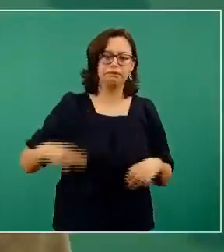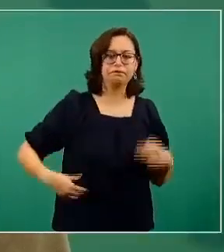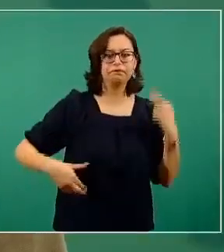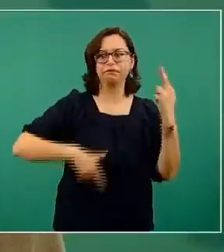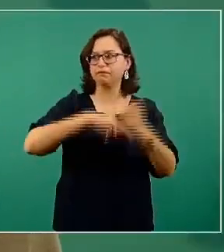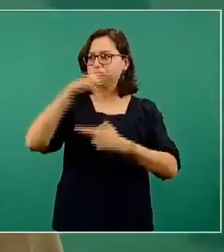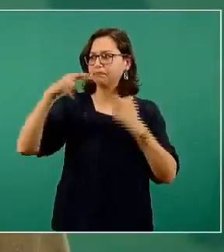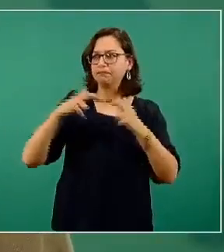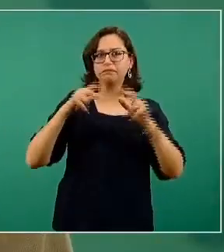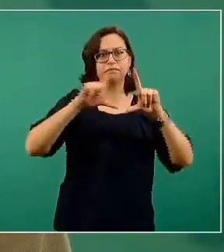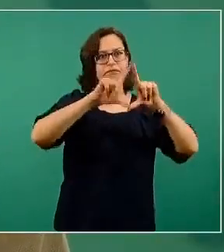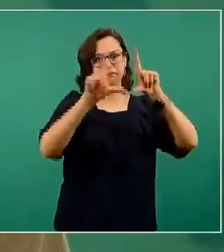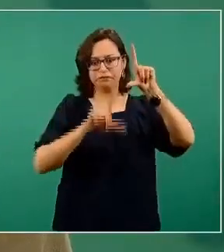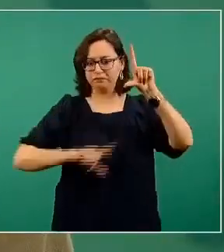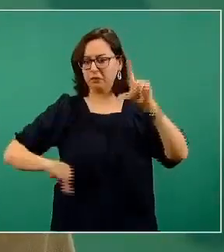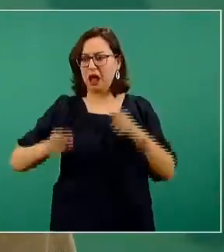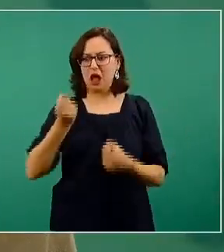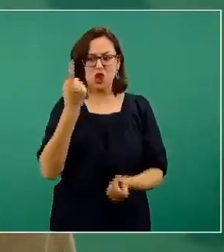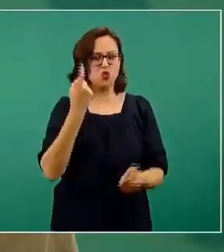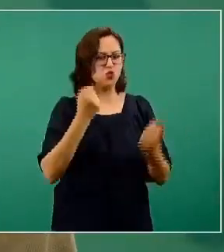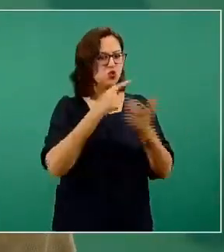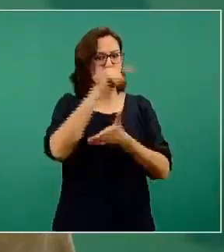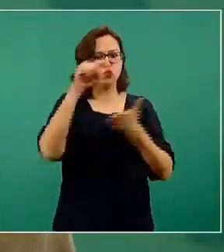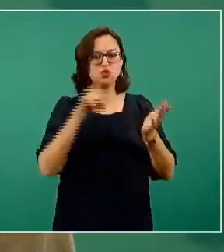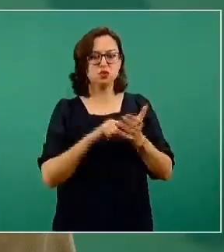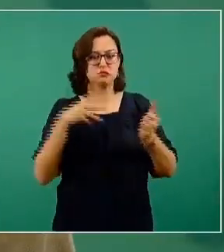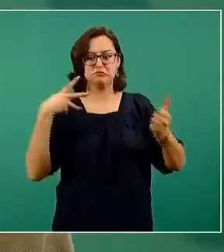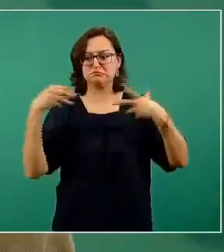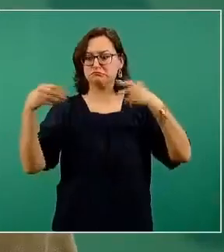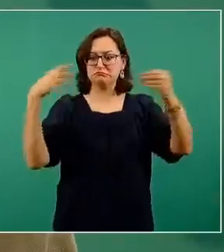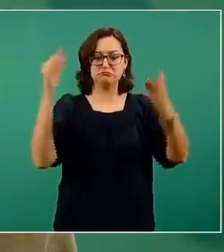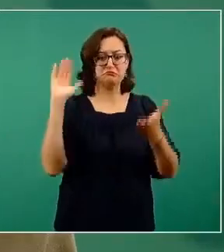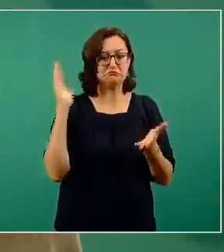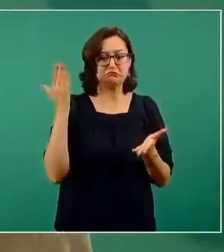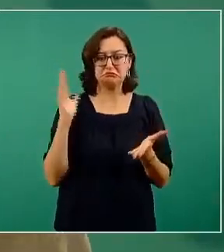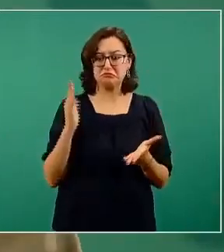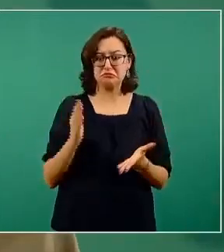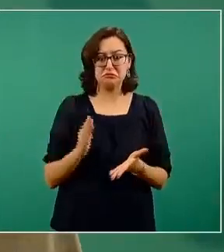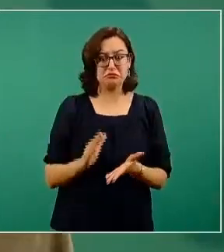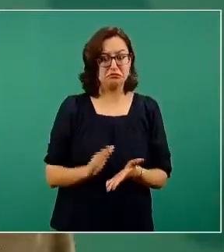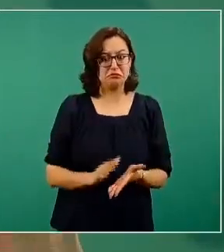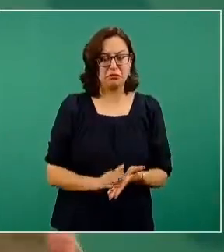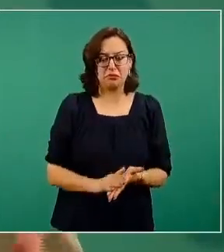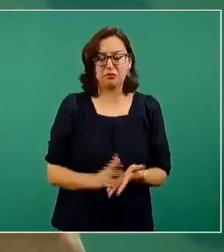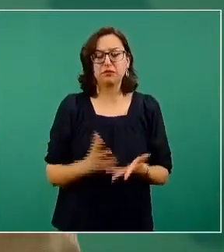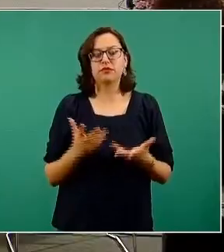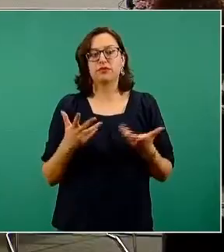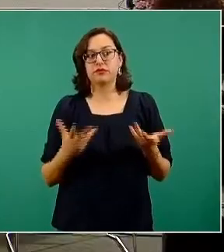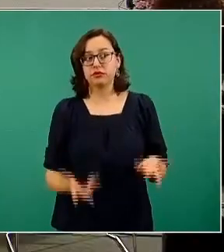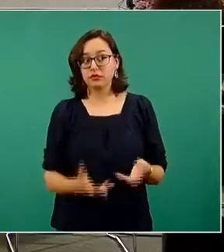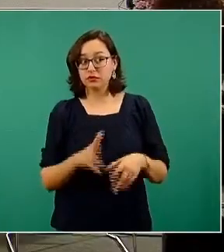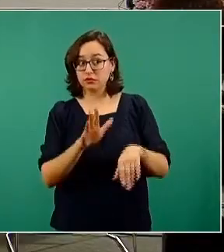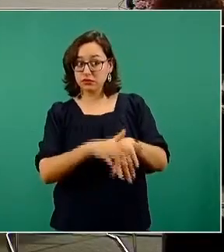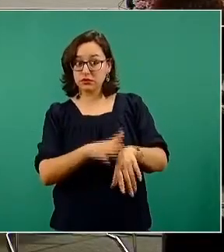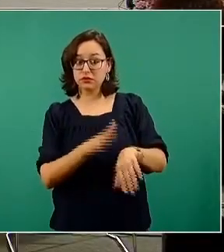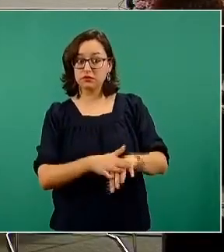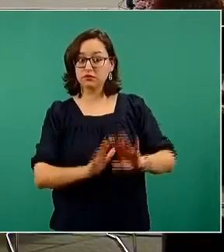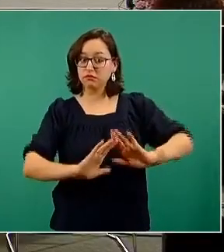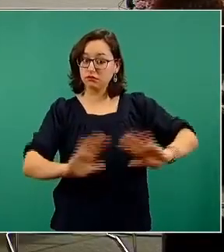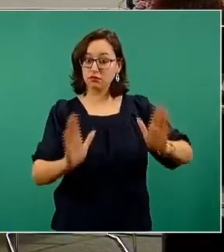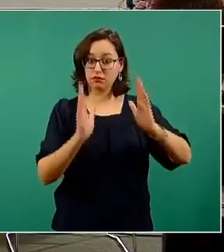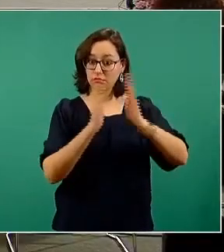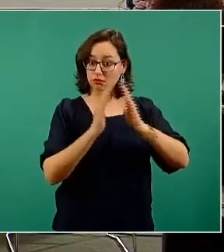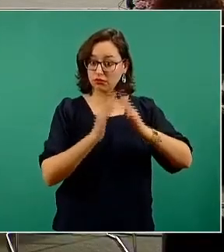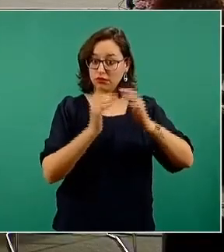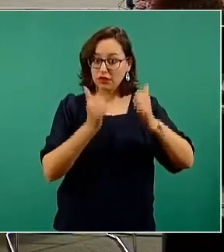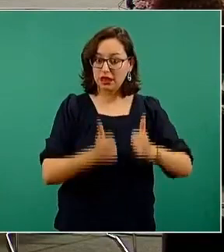comunitaria muy baja, pues suena complicado el hacer una recomendación total de decir quédense en casa durante